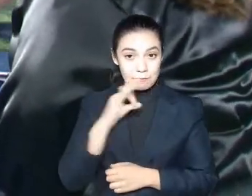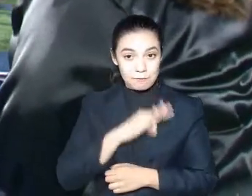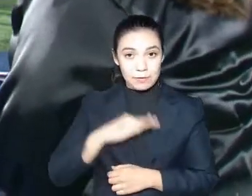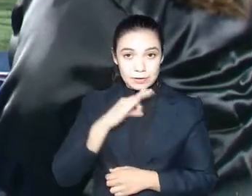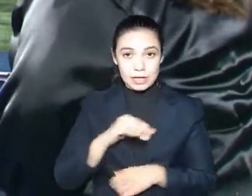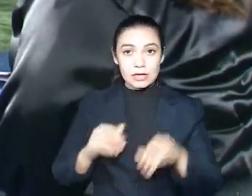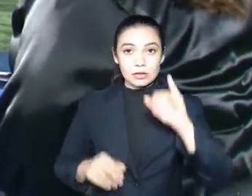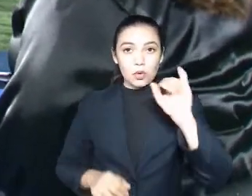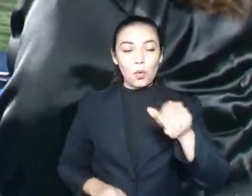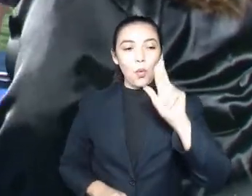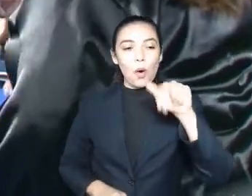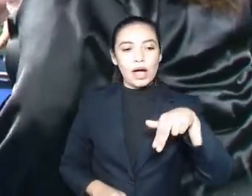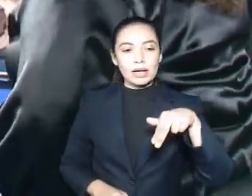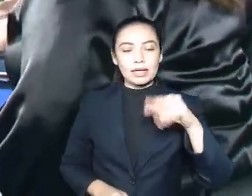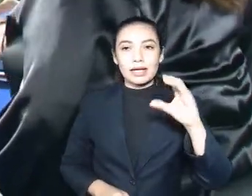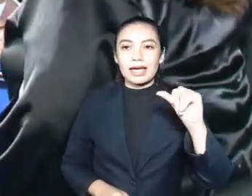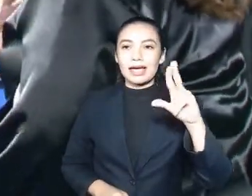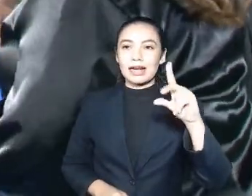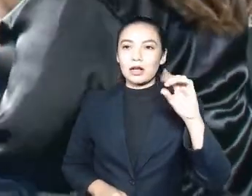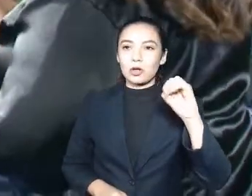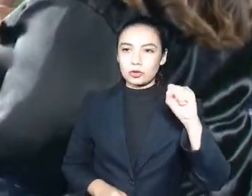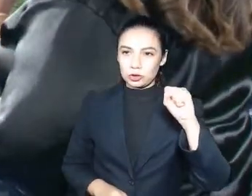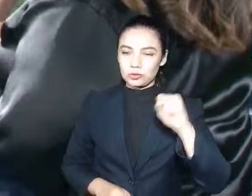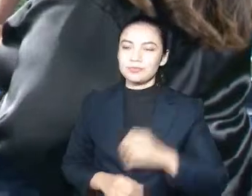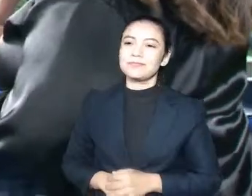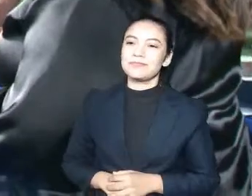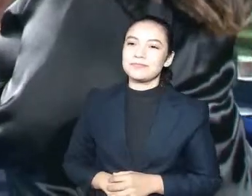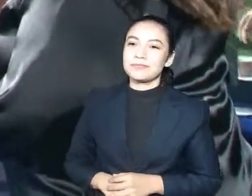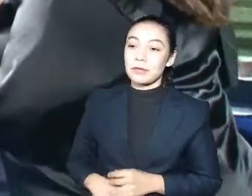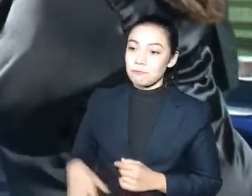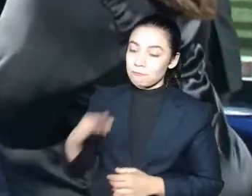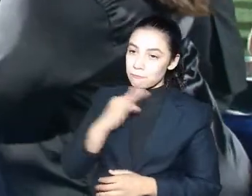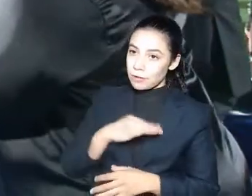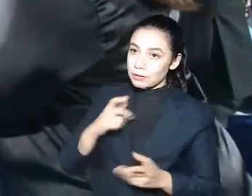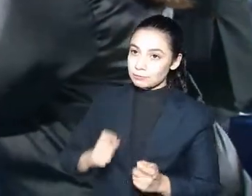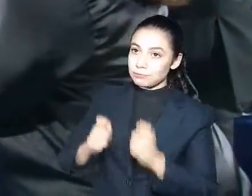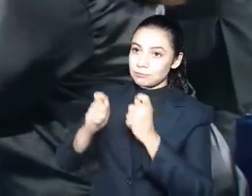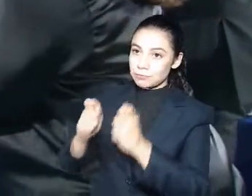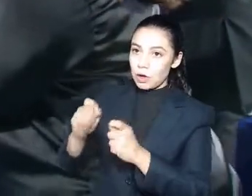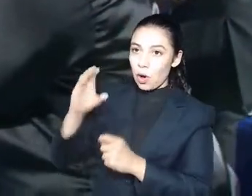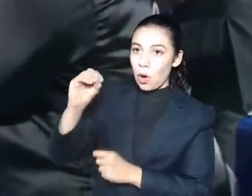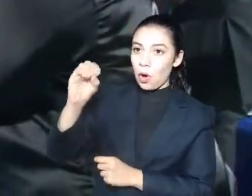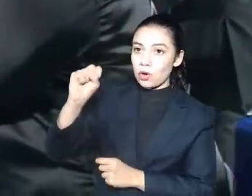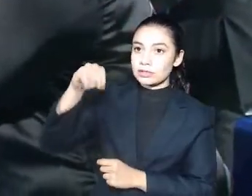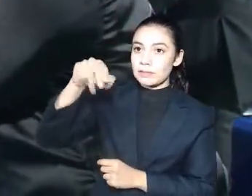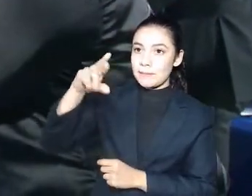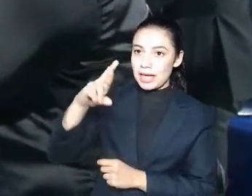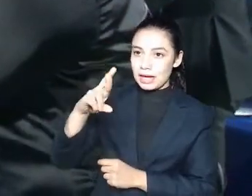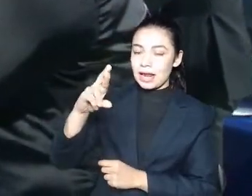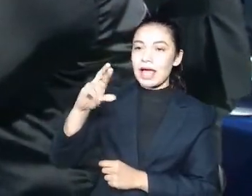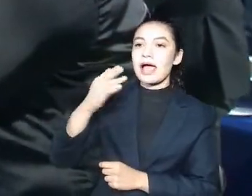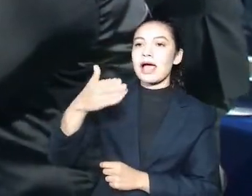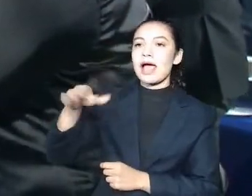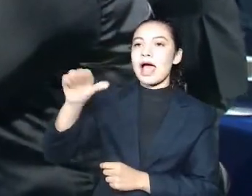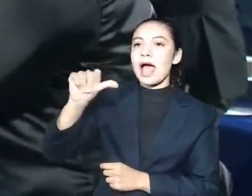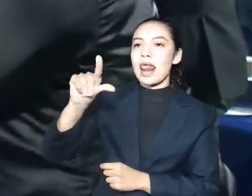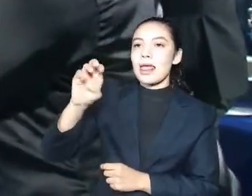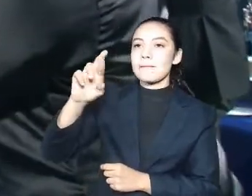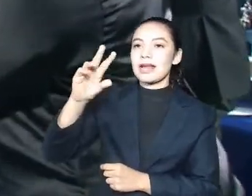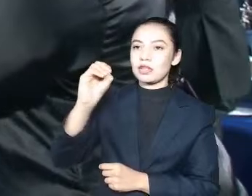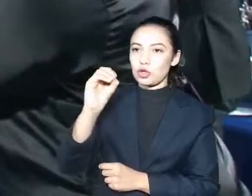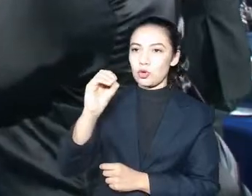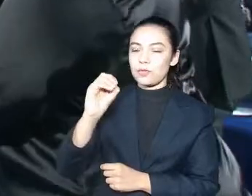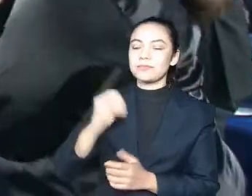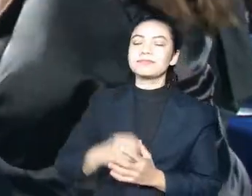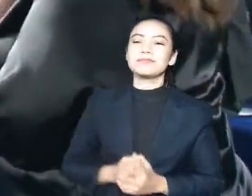Gómez. Recibe de mano de las autoridades su reconocimiento Osman Alberto Nieves López.